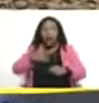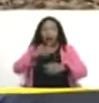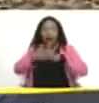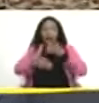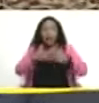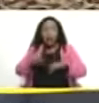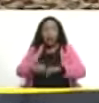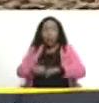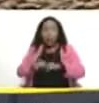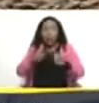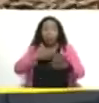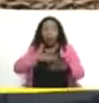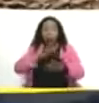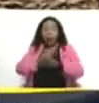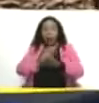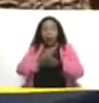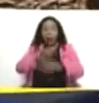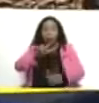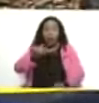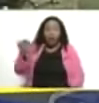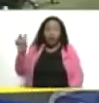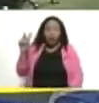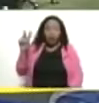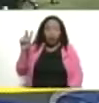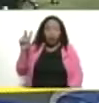tranquilidad de la familia venezolana,